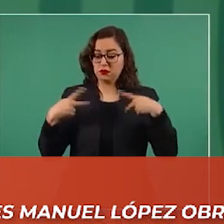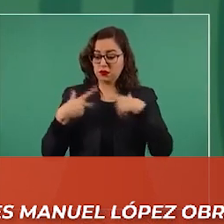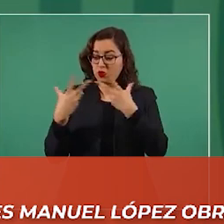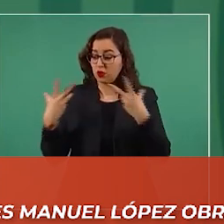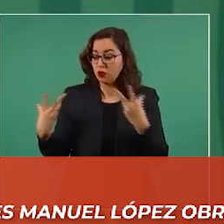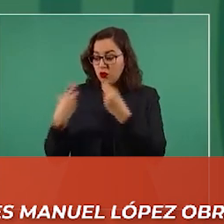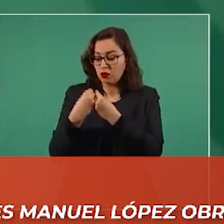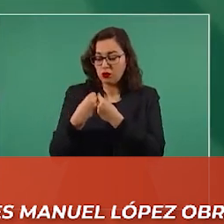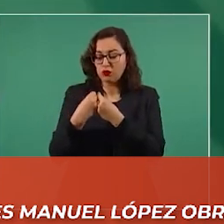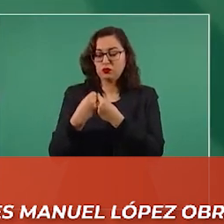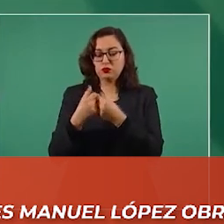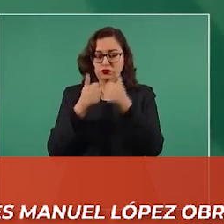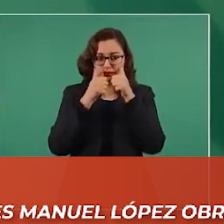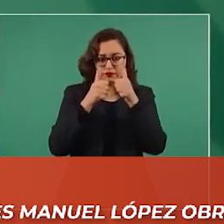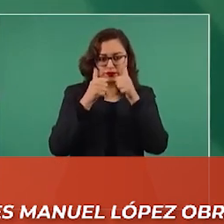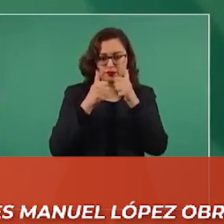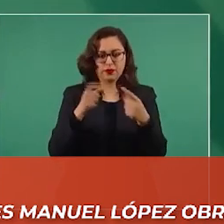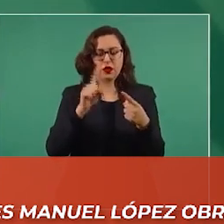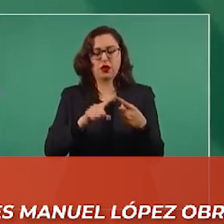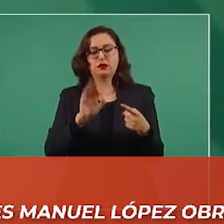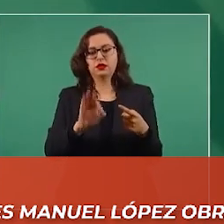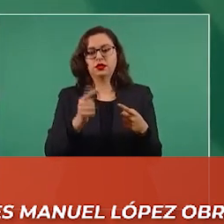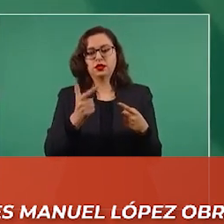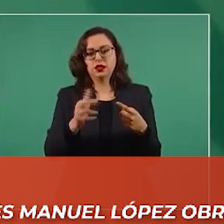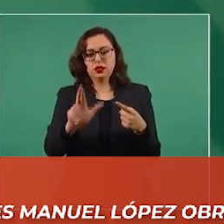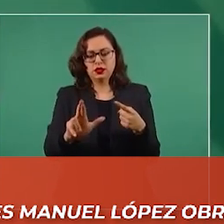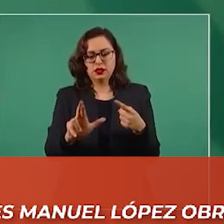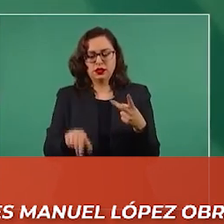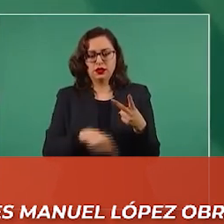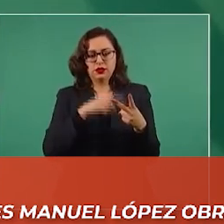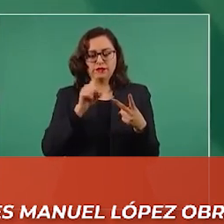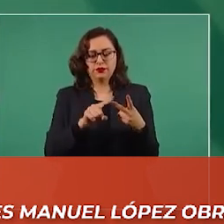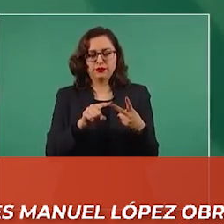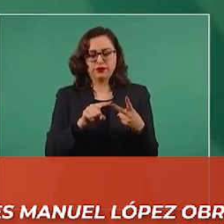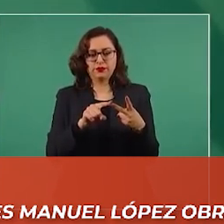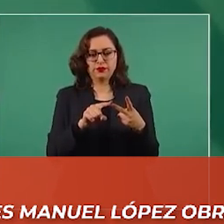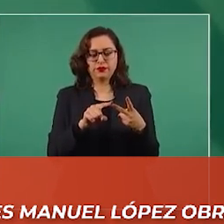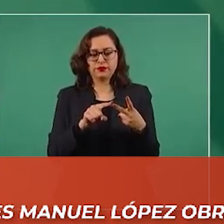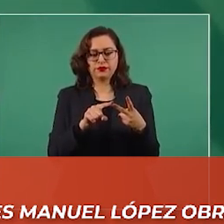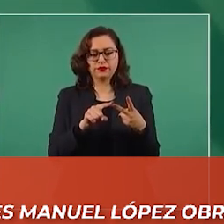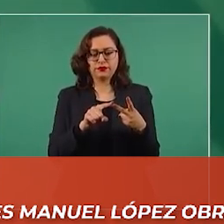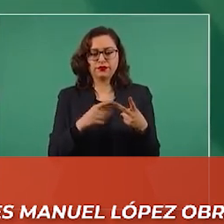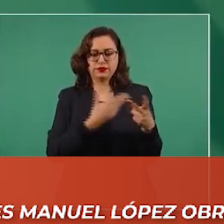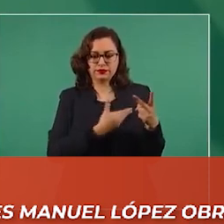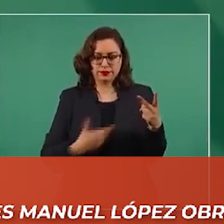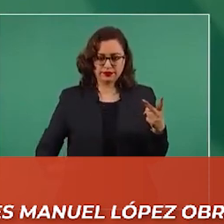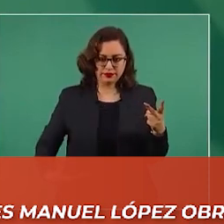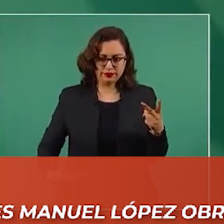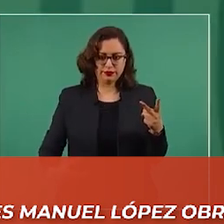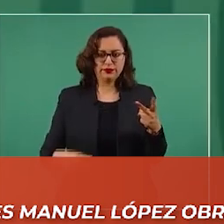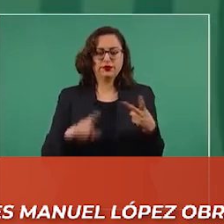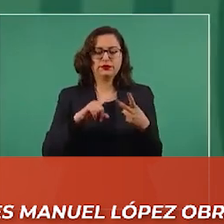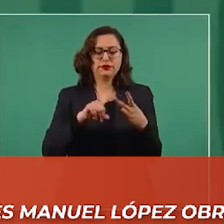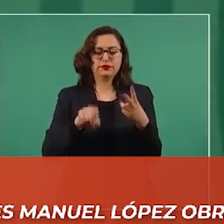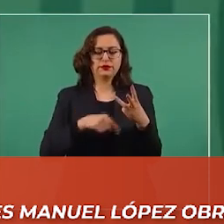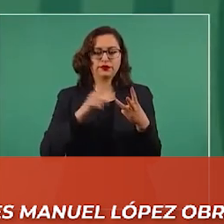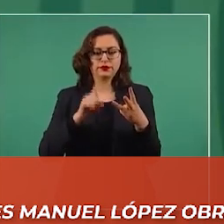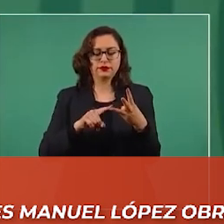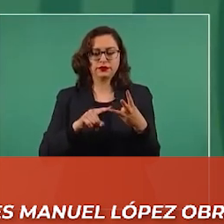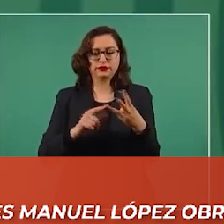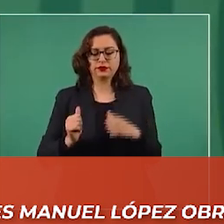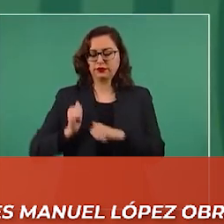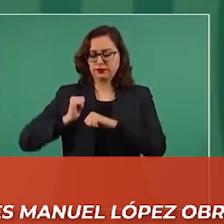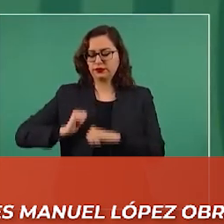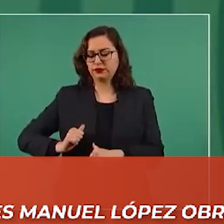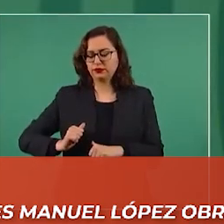tanto la Fiscalía como el Poder Ejecutivo y el Poder